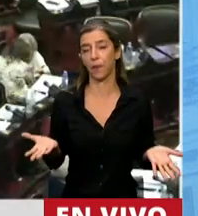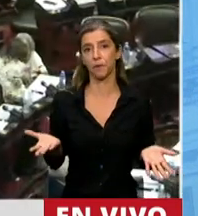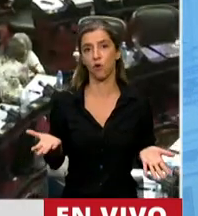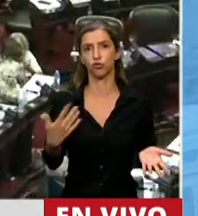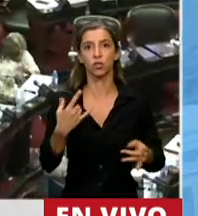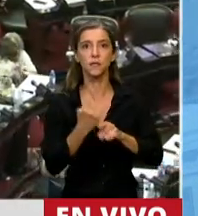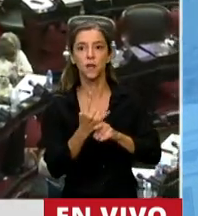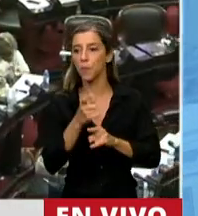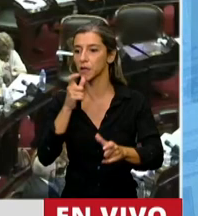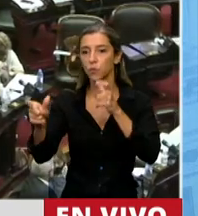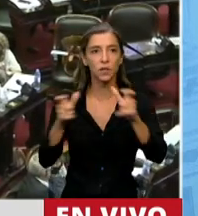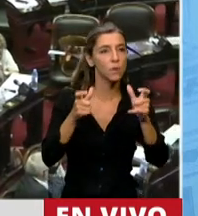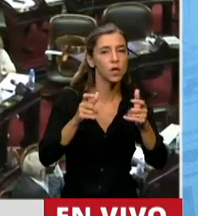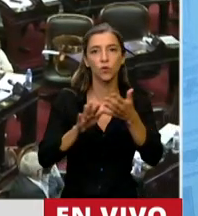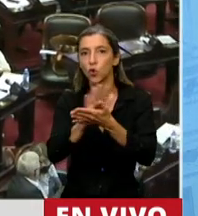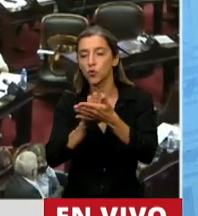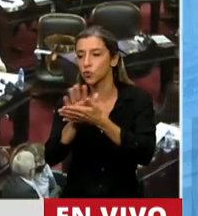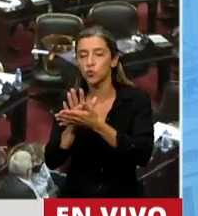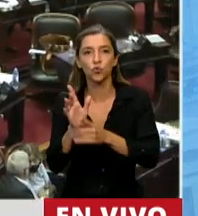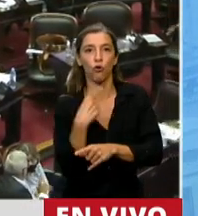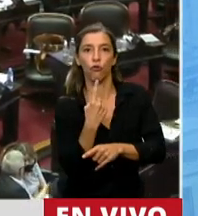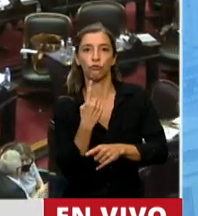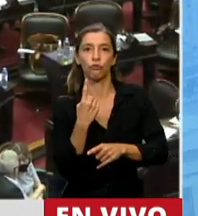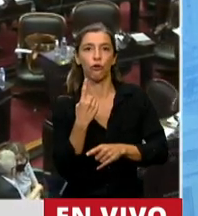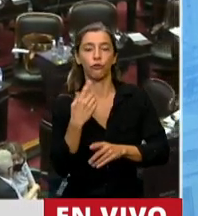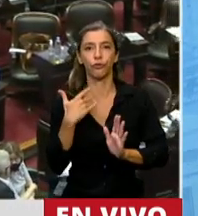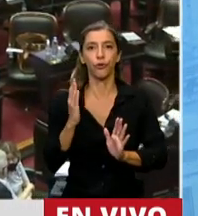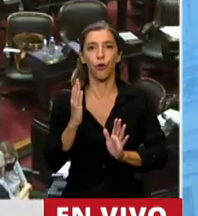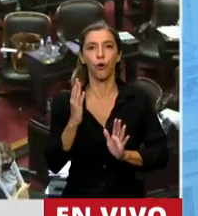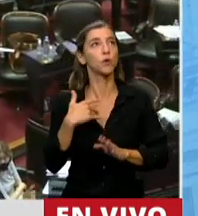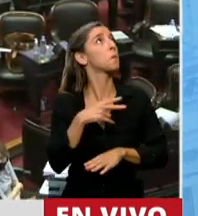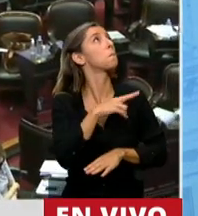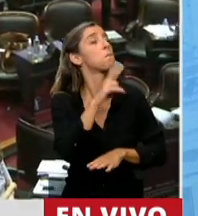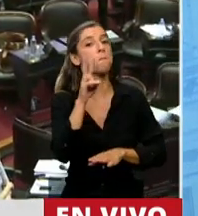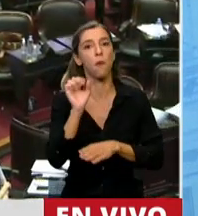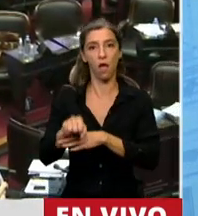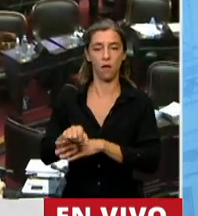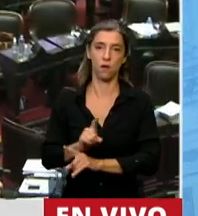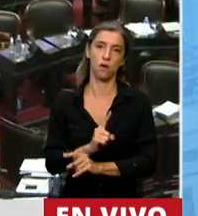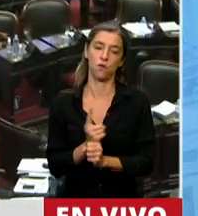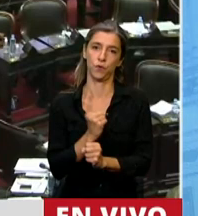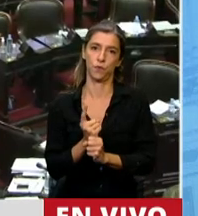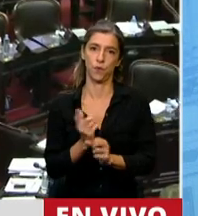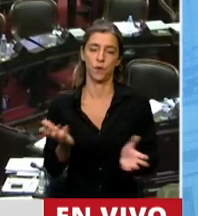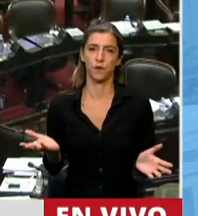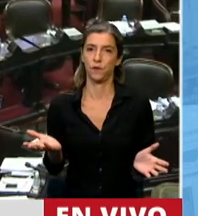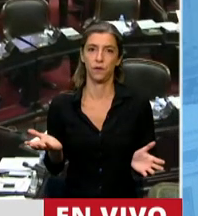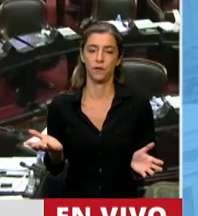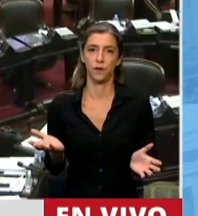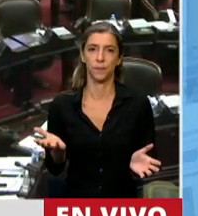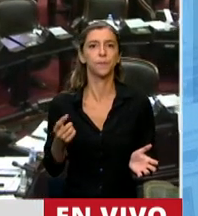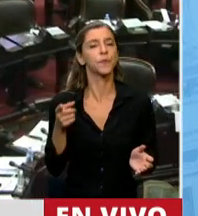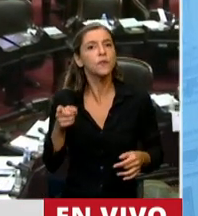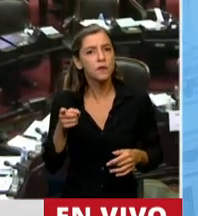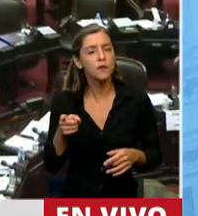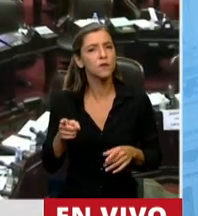respuesta. No podemos mirar para otro lado como se está haciendo. Y esto va de la mano con lo que viene ocurriendo desde el